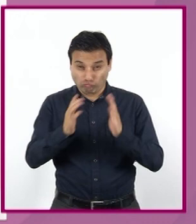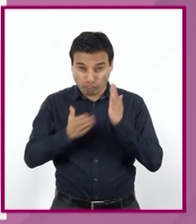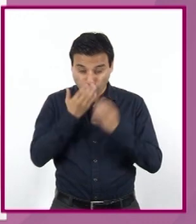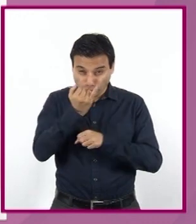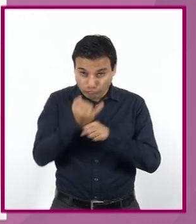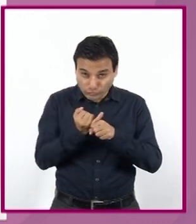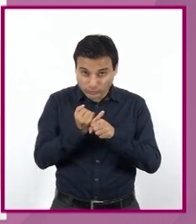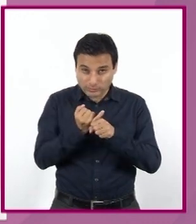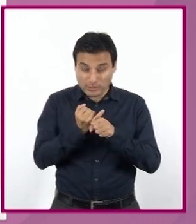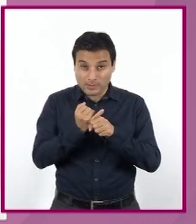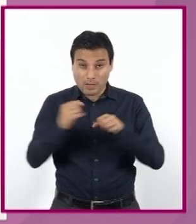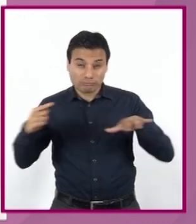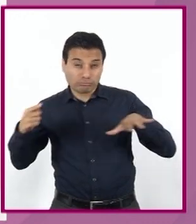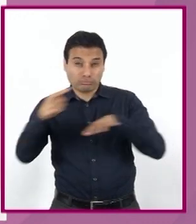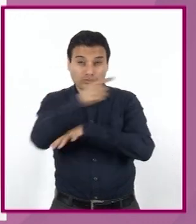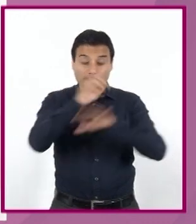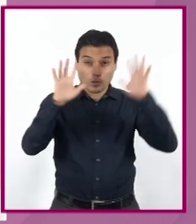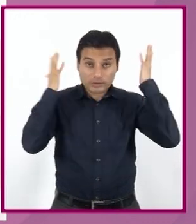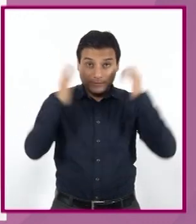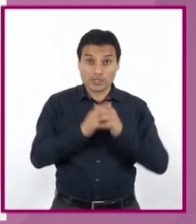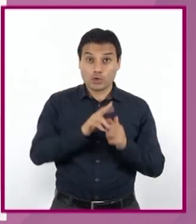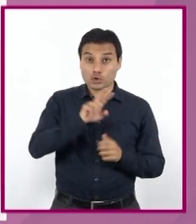velocidad en el vacío es de